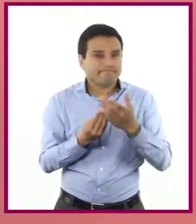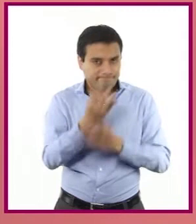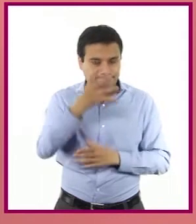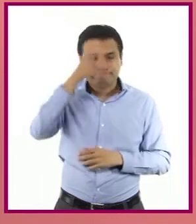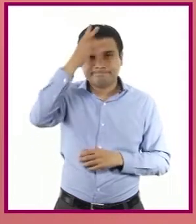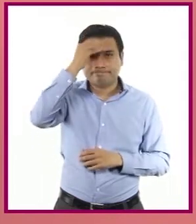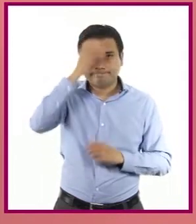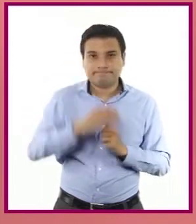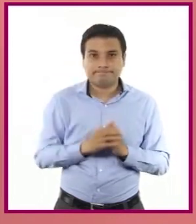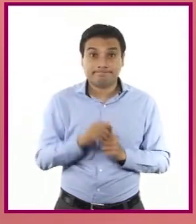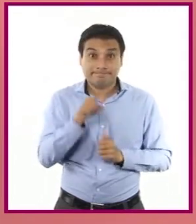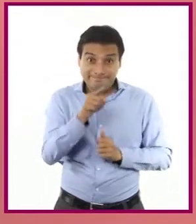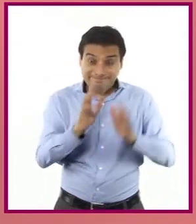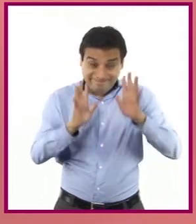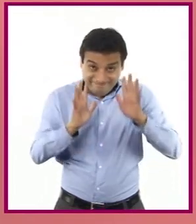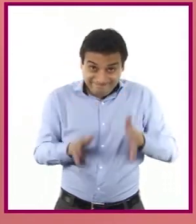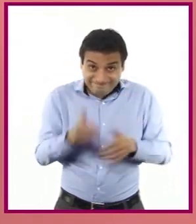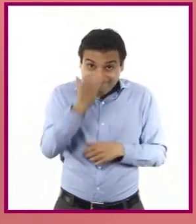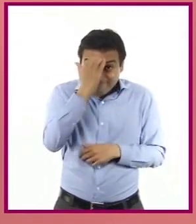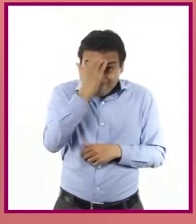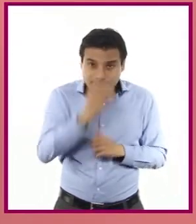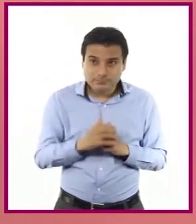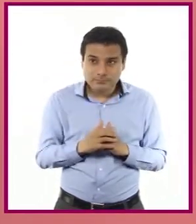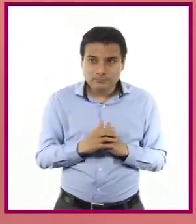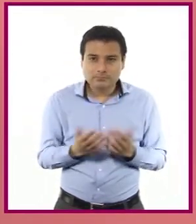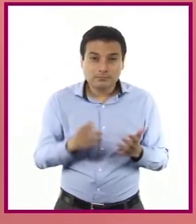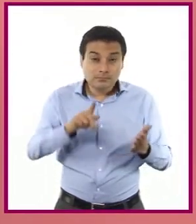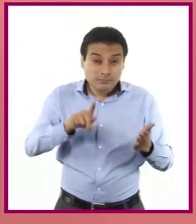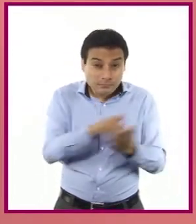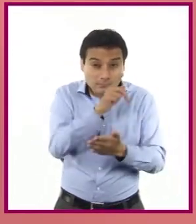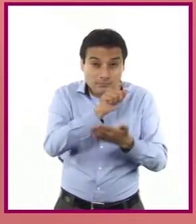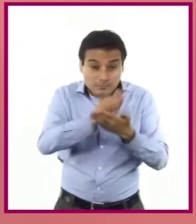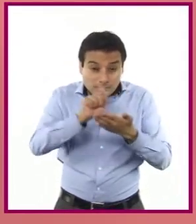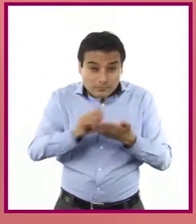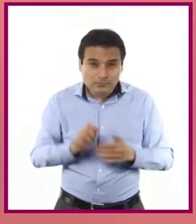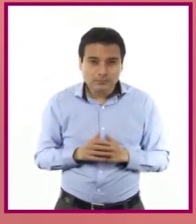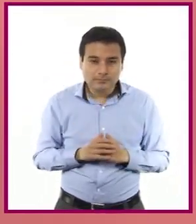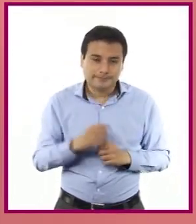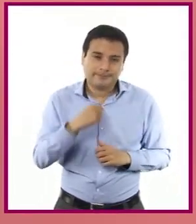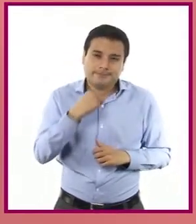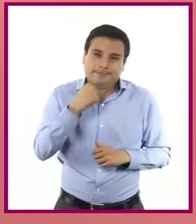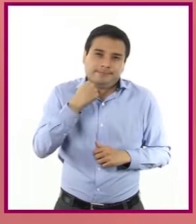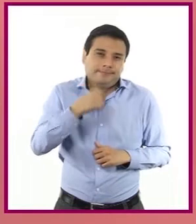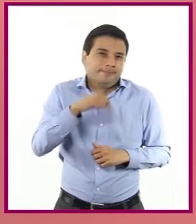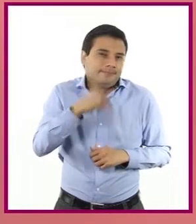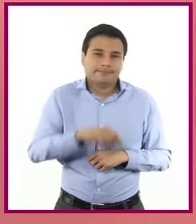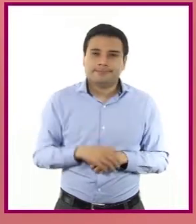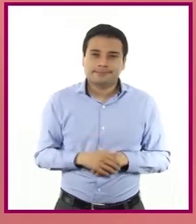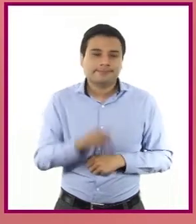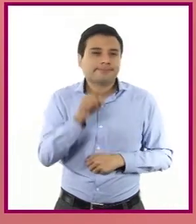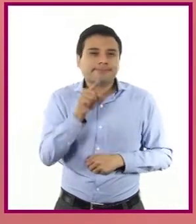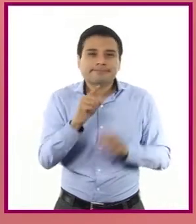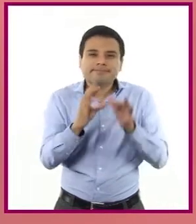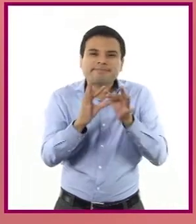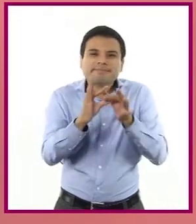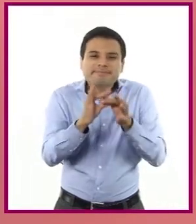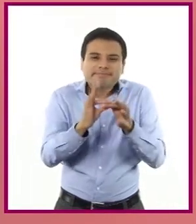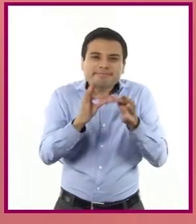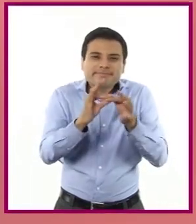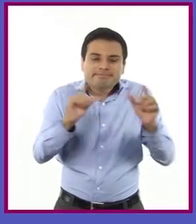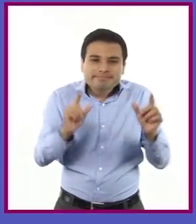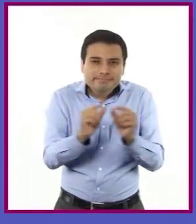tienes consolidado el concepto, no tiene caso repetir lo que ya sabes. Con solo mencionar una referencia,